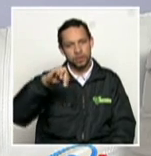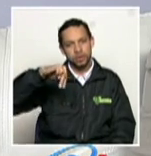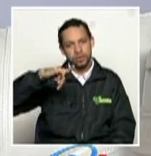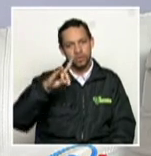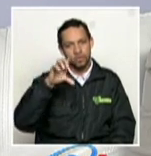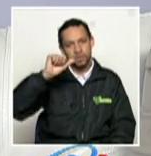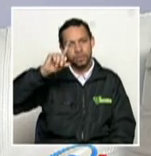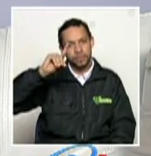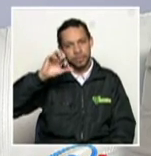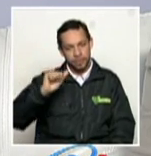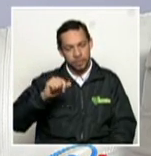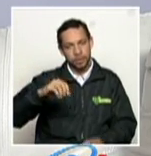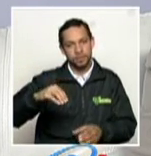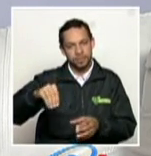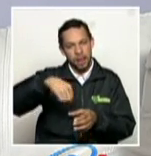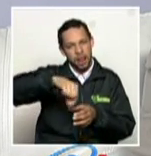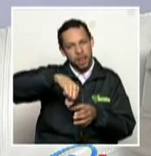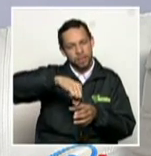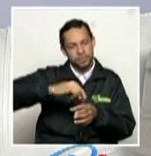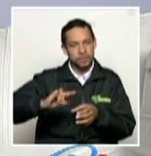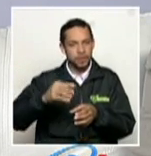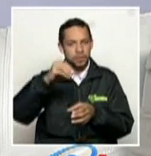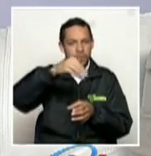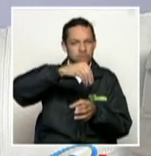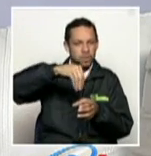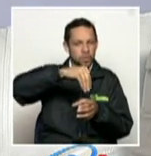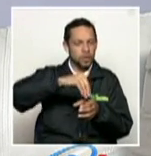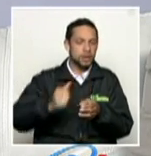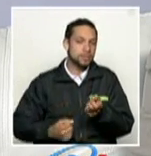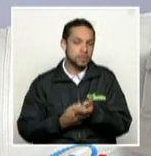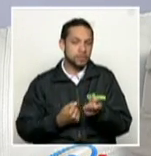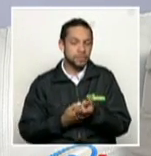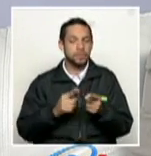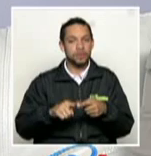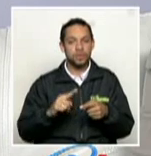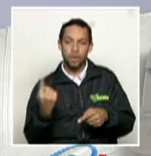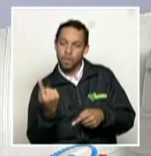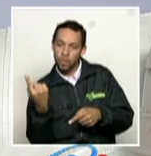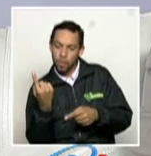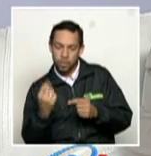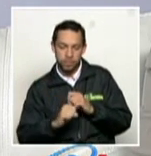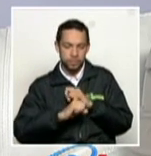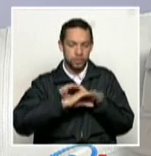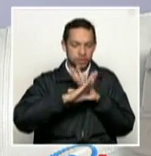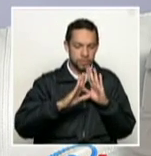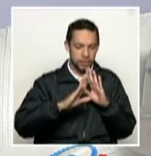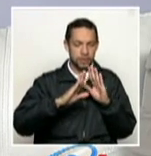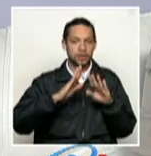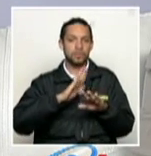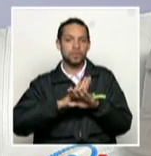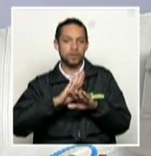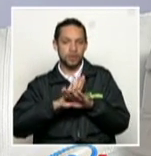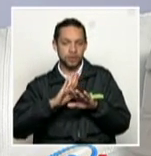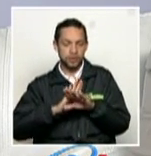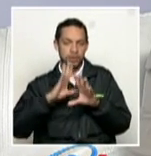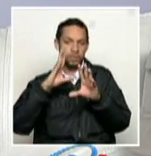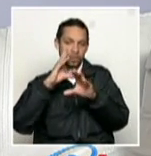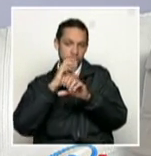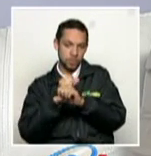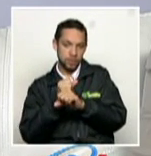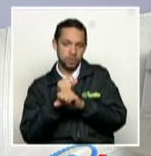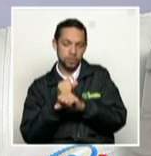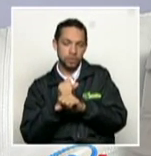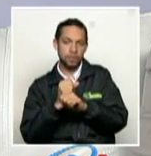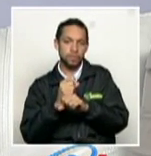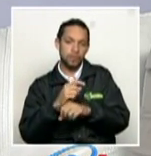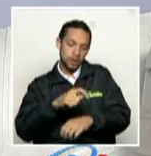cola granulada, si me le puede generar alguna enfermedad. Yo le doy jugo a media mañana, al almuerzo, a media tarde y en la cena. Y siempre le doy